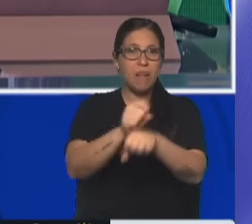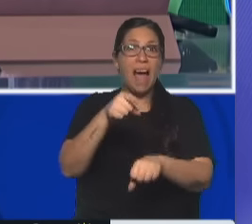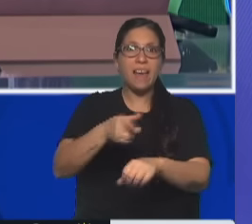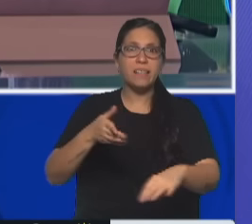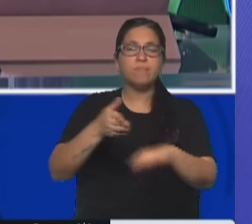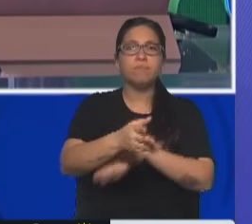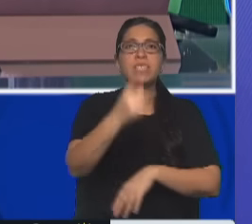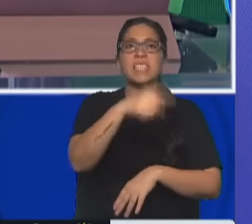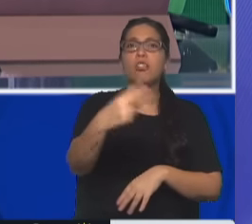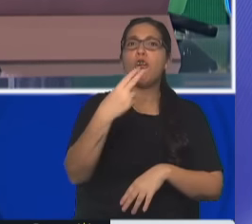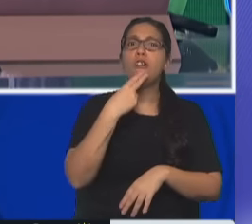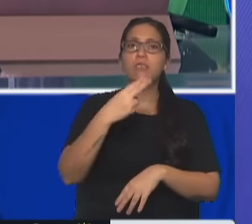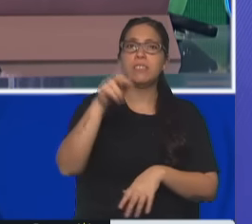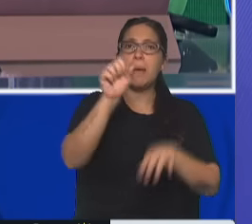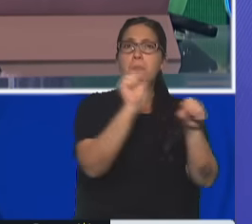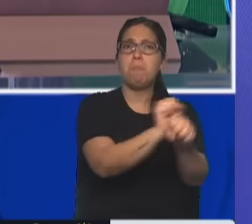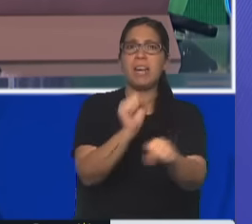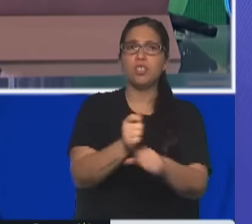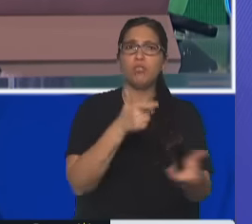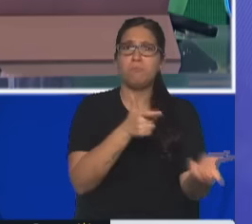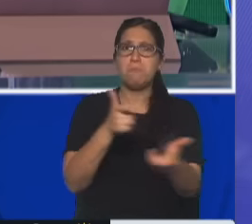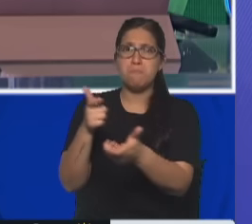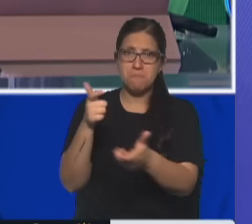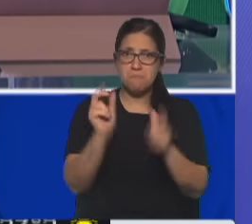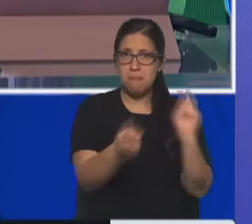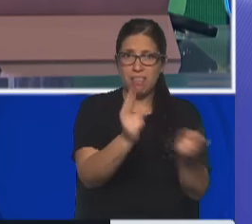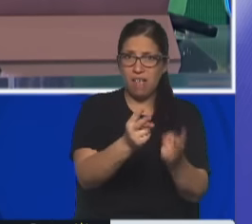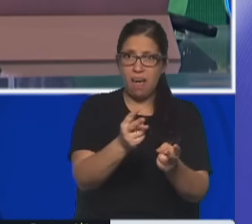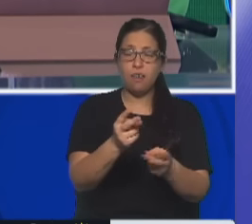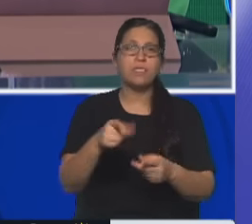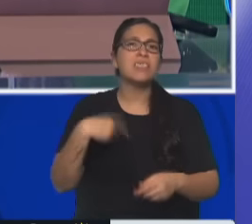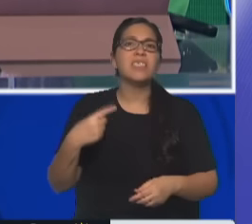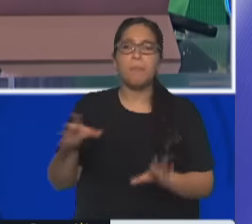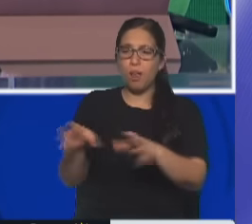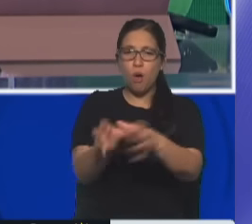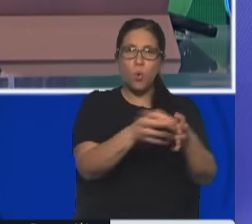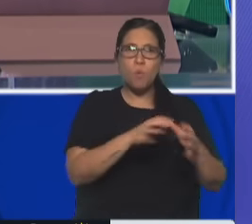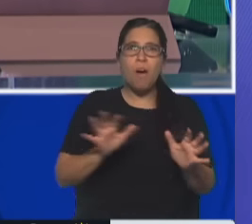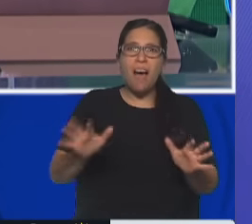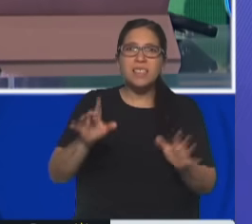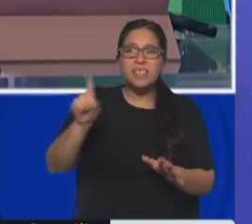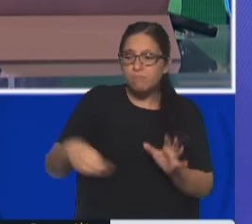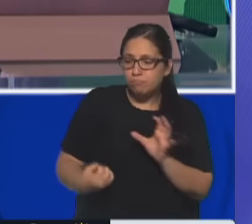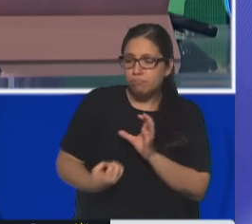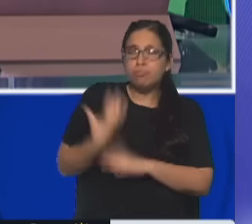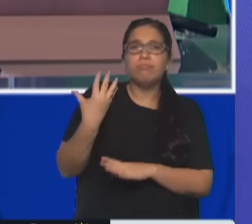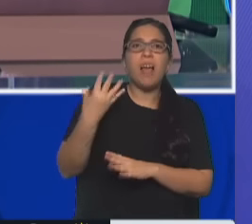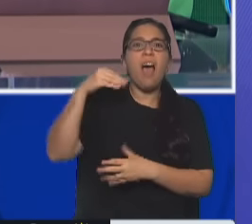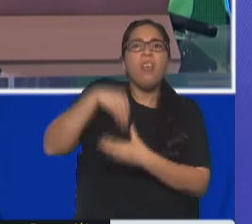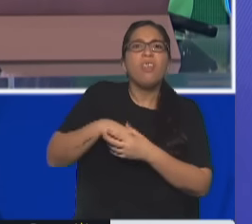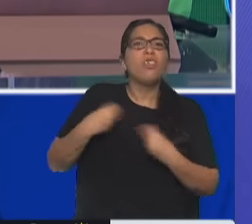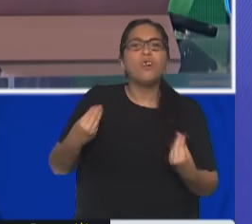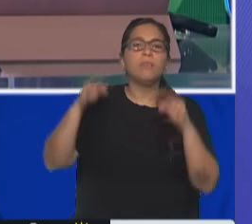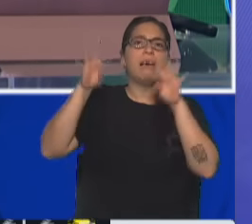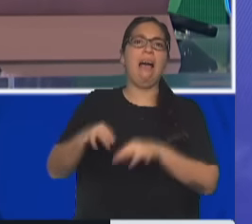111 presos, ¿no? Recordemos que estas organizaciones surgen en las cárceles y surgen sobre todo como autoprotección, si se quiere. Las